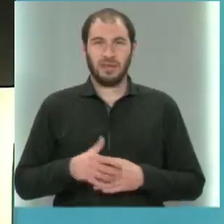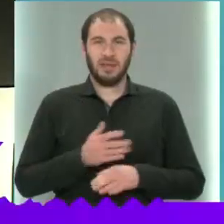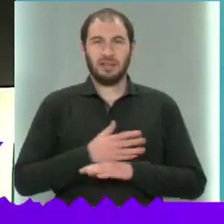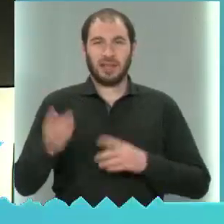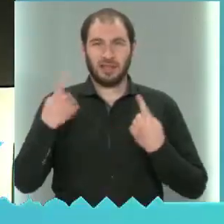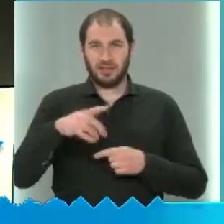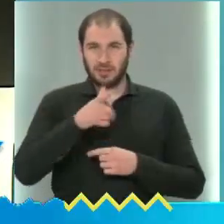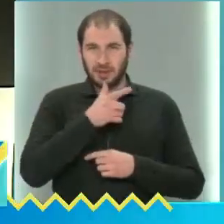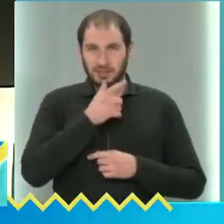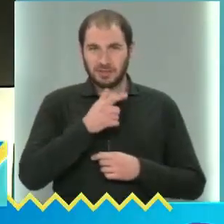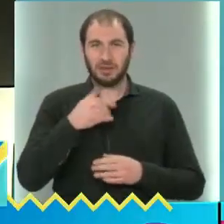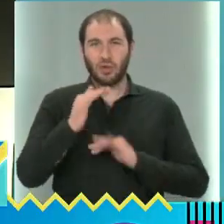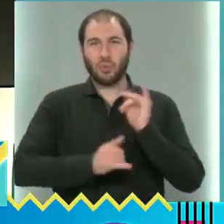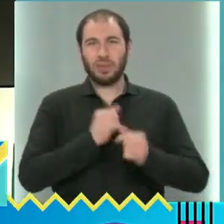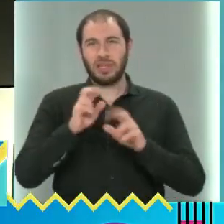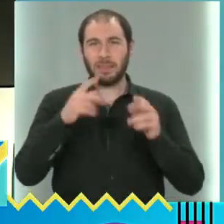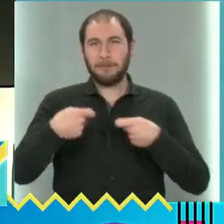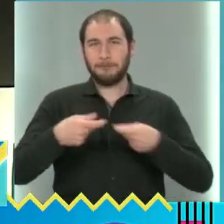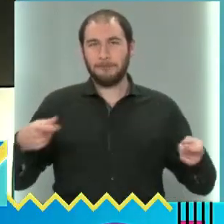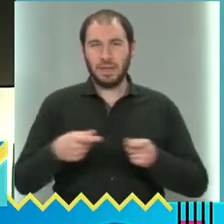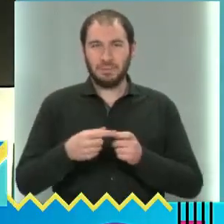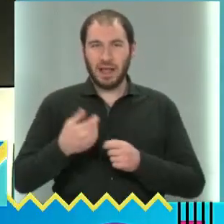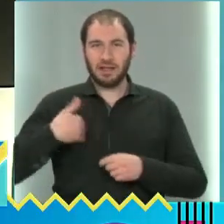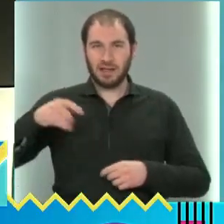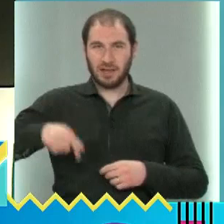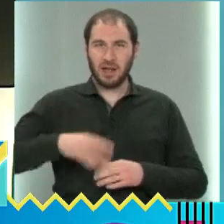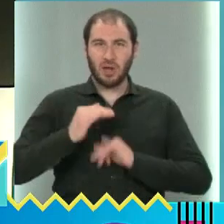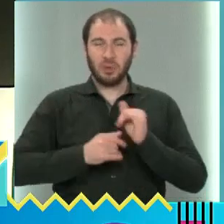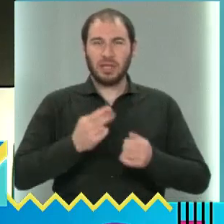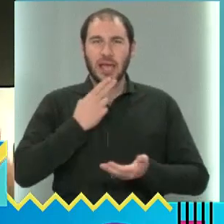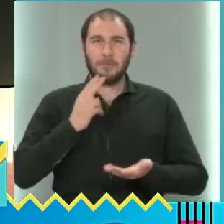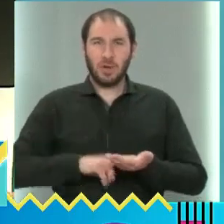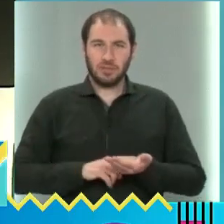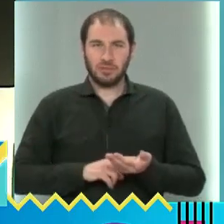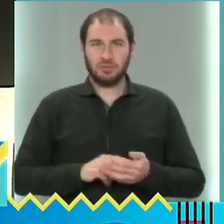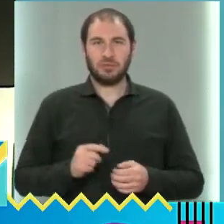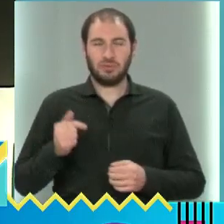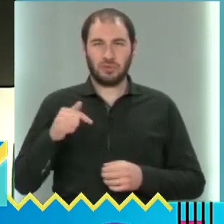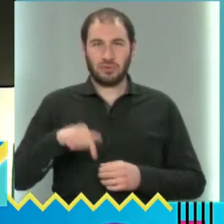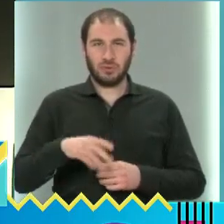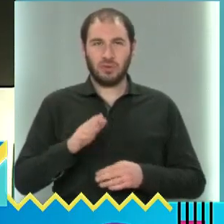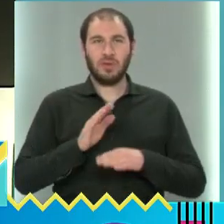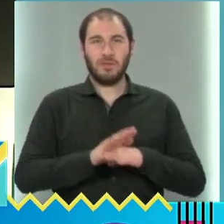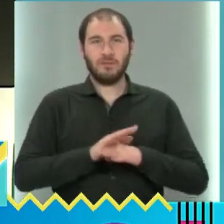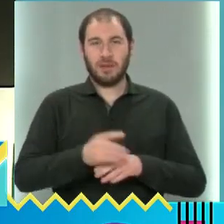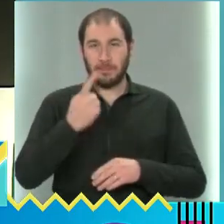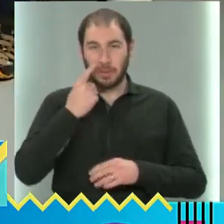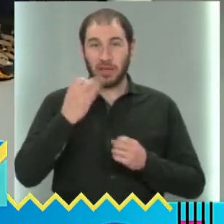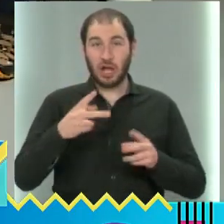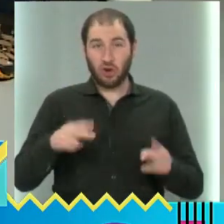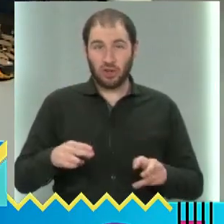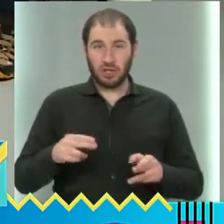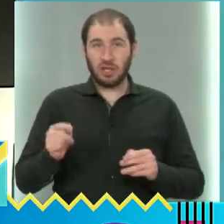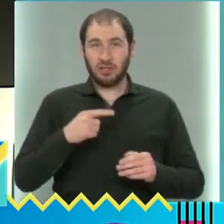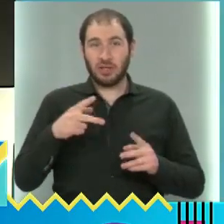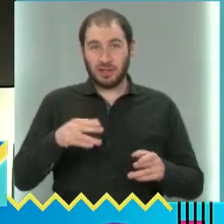Continuamos en Distintos Parecidos, seguimos hablando de las pymes en nuestro país. Y hablamos de presión tributaria, voy a hacer un poquito de presión acá en el aire, porque en el corte, cuando